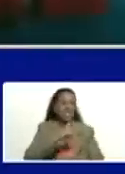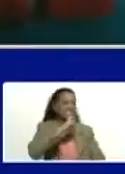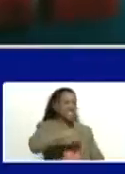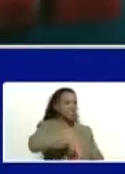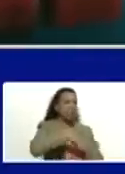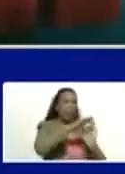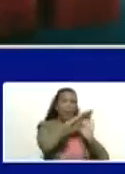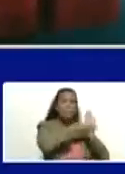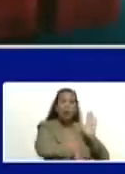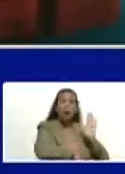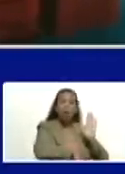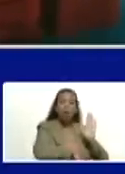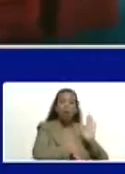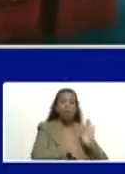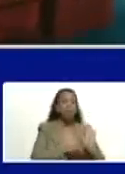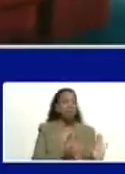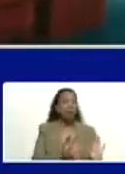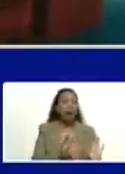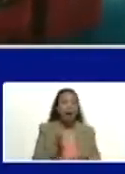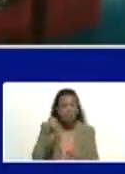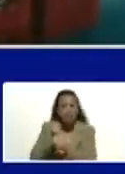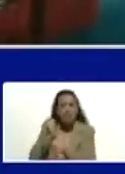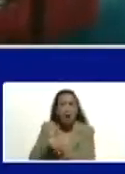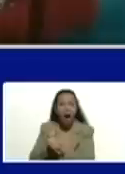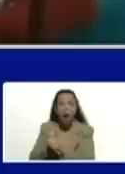Al trabajo nadie le gana.